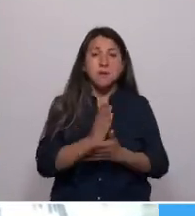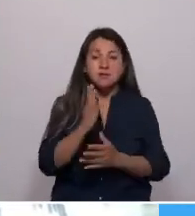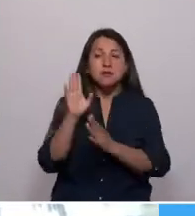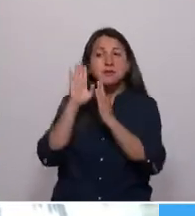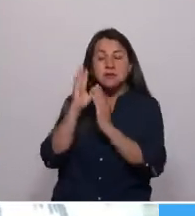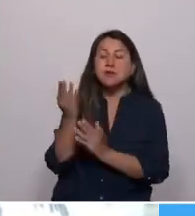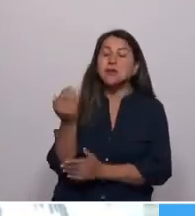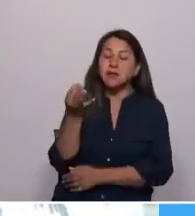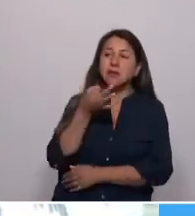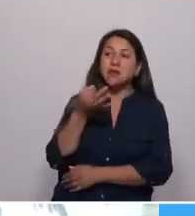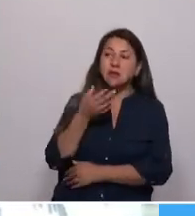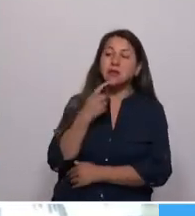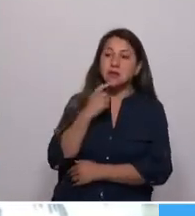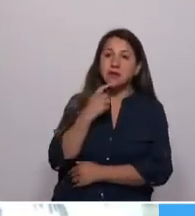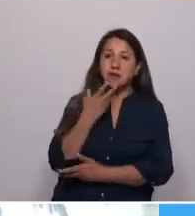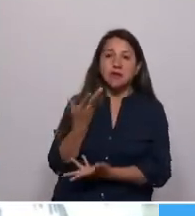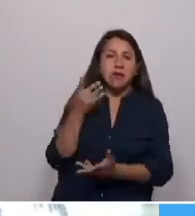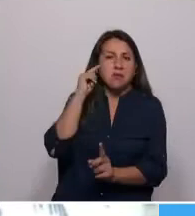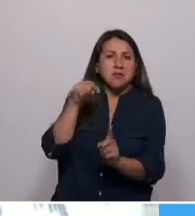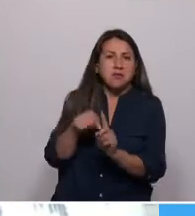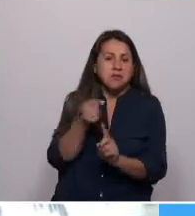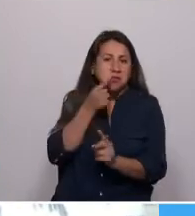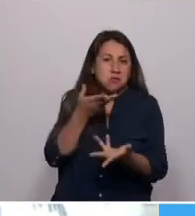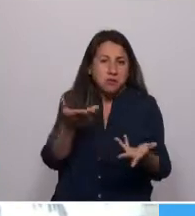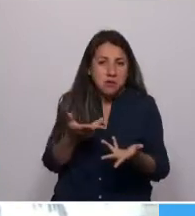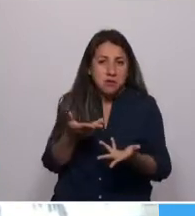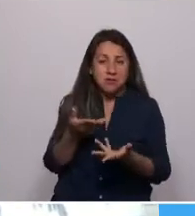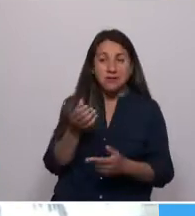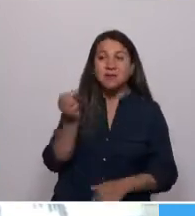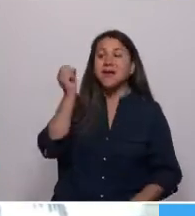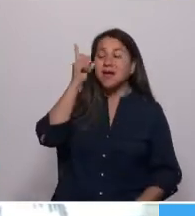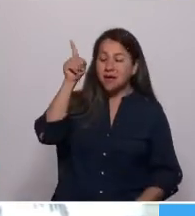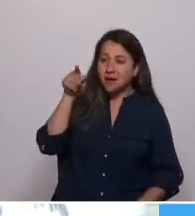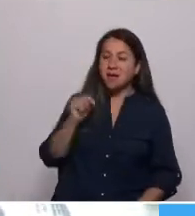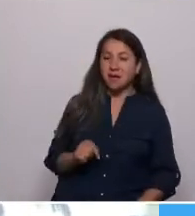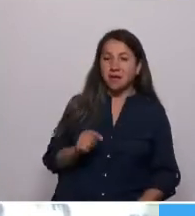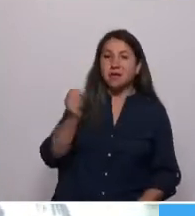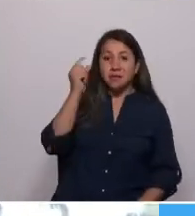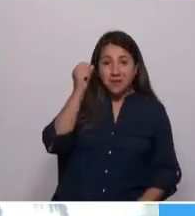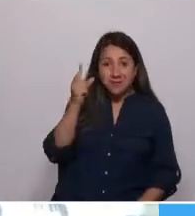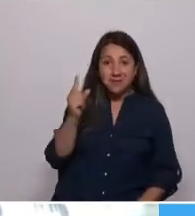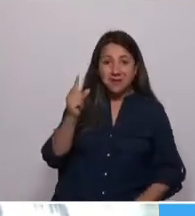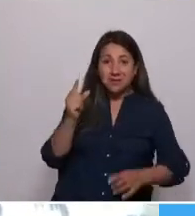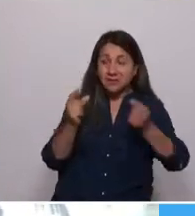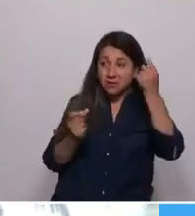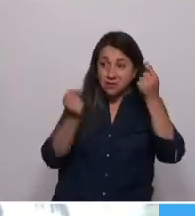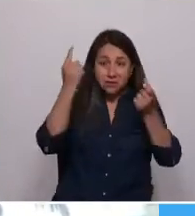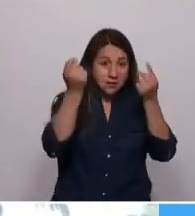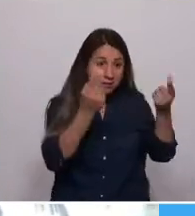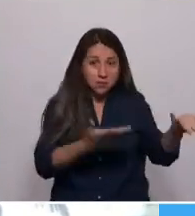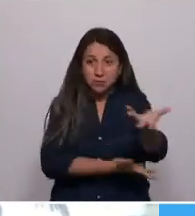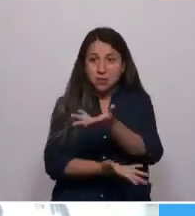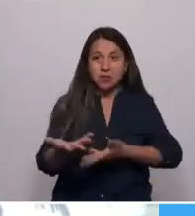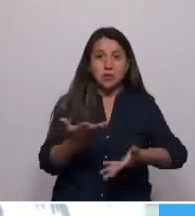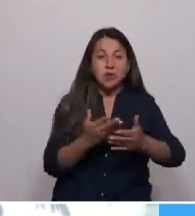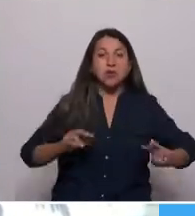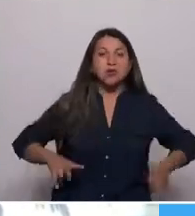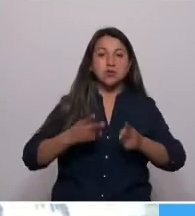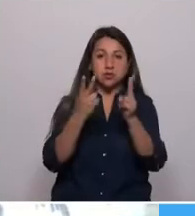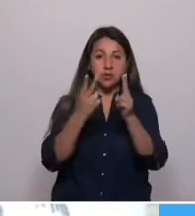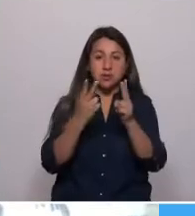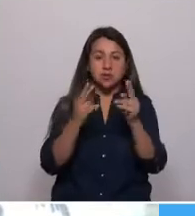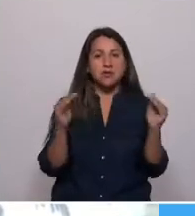a los otros con la finalidad de comprendernos sólo así podremos construir una casa donde verdaderamente